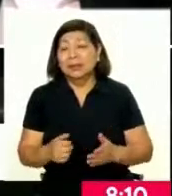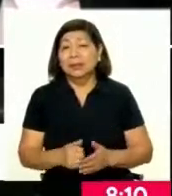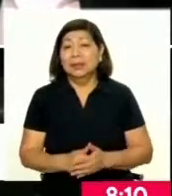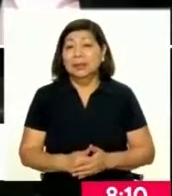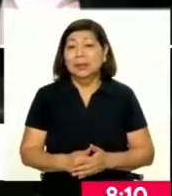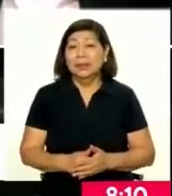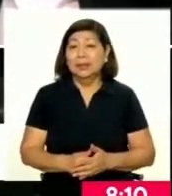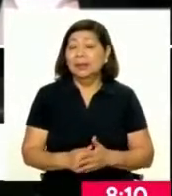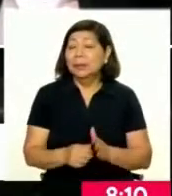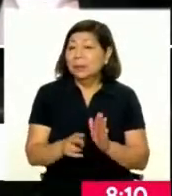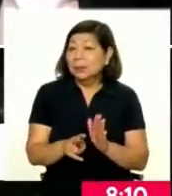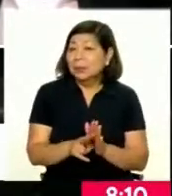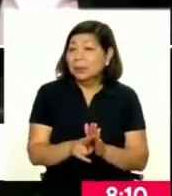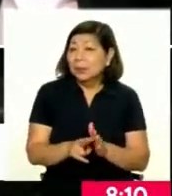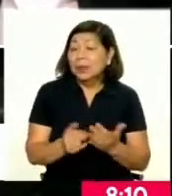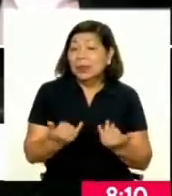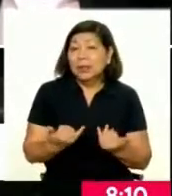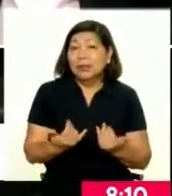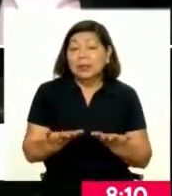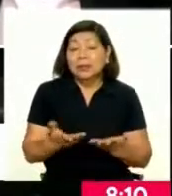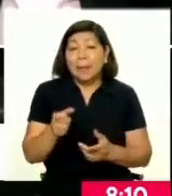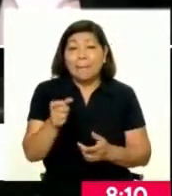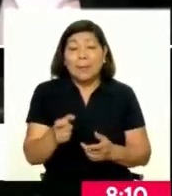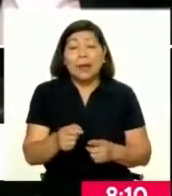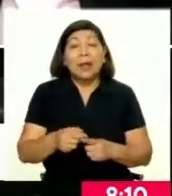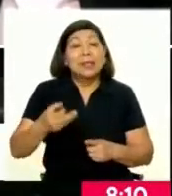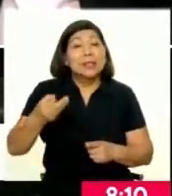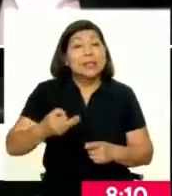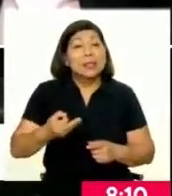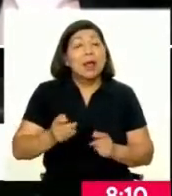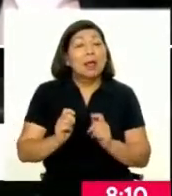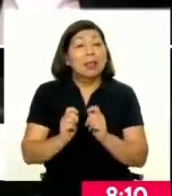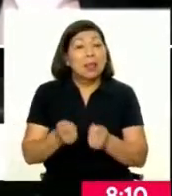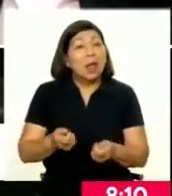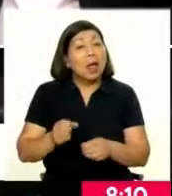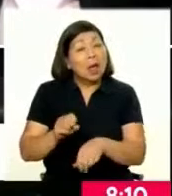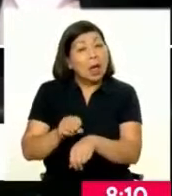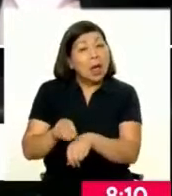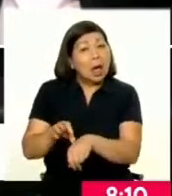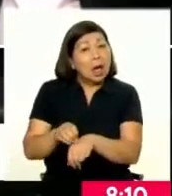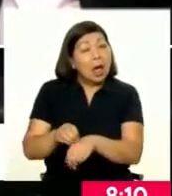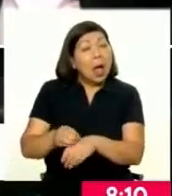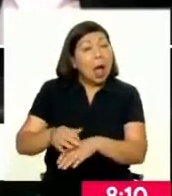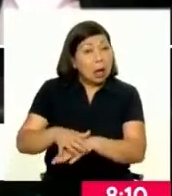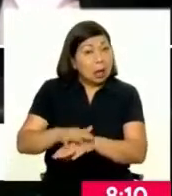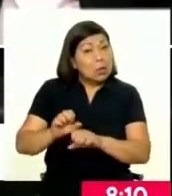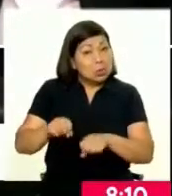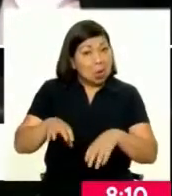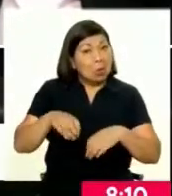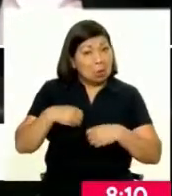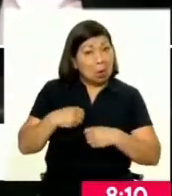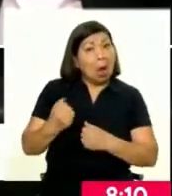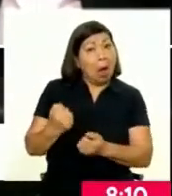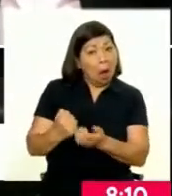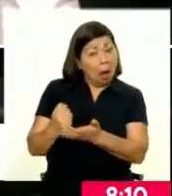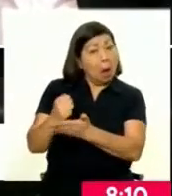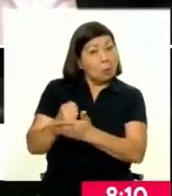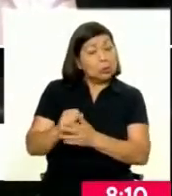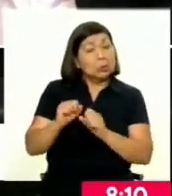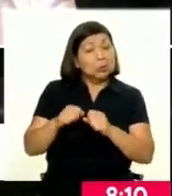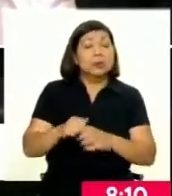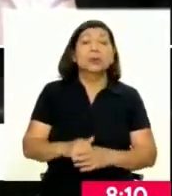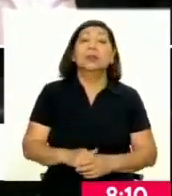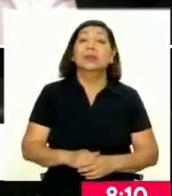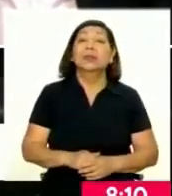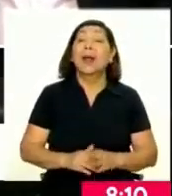y también la voluntad de este personal especializado de brindarles asesoría legal? ¿Han aceptado esta asesoría? Bueno,